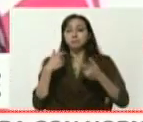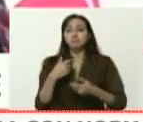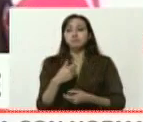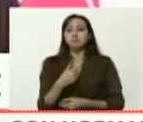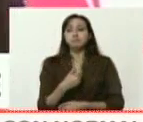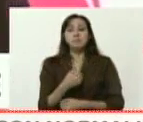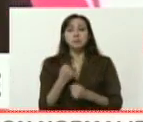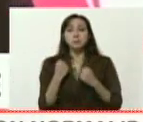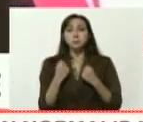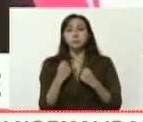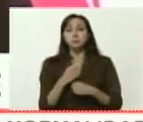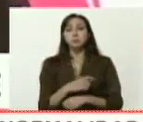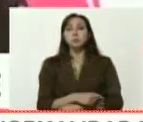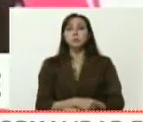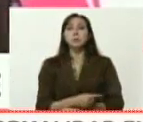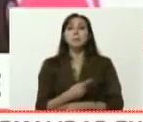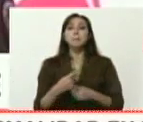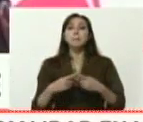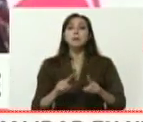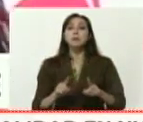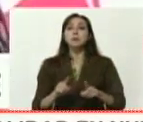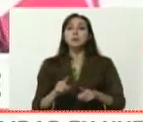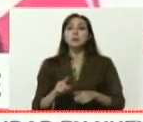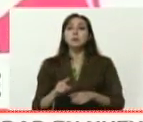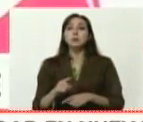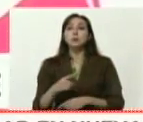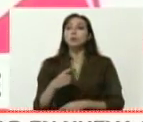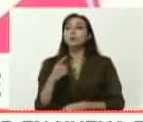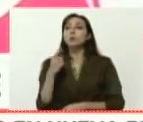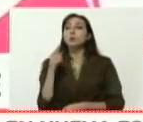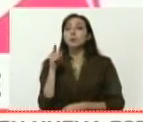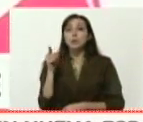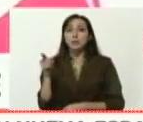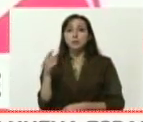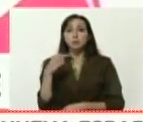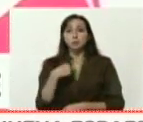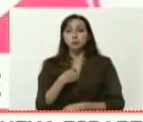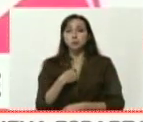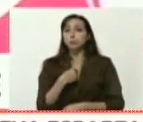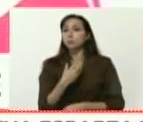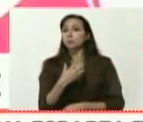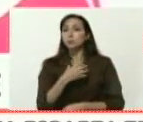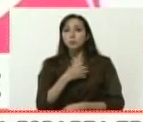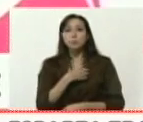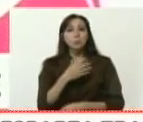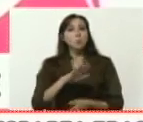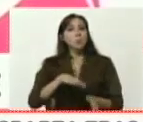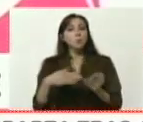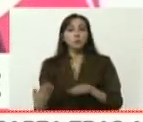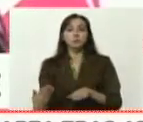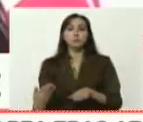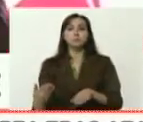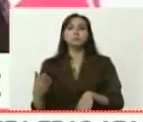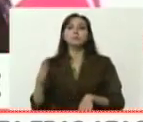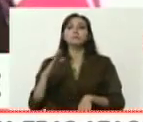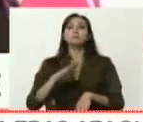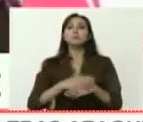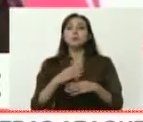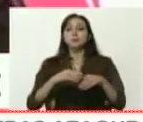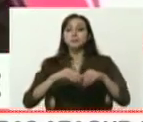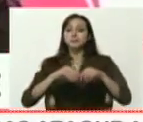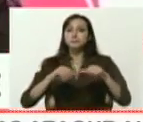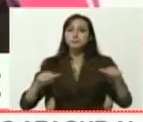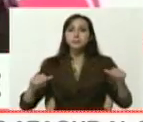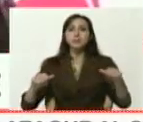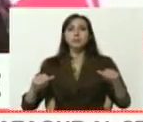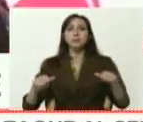duro, pero ni tú ni yo moriremos porque ya estamos arando en tierra fértil, porque en ese